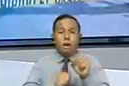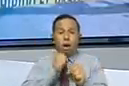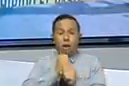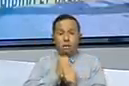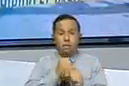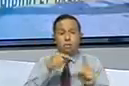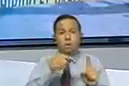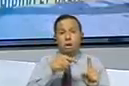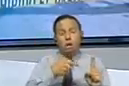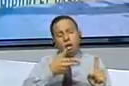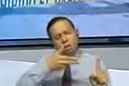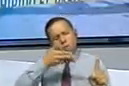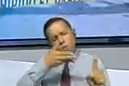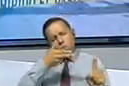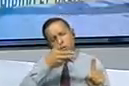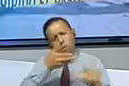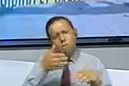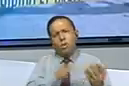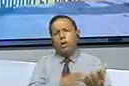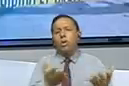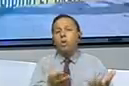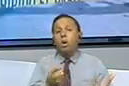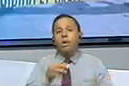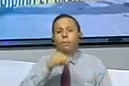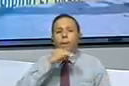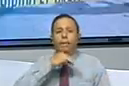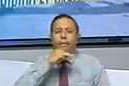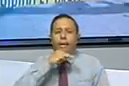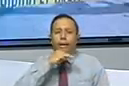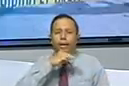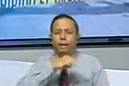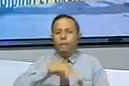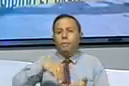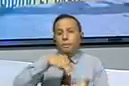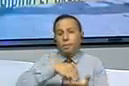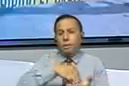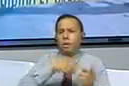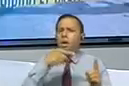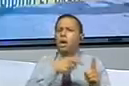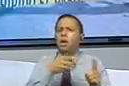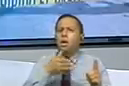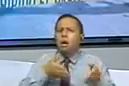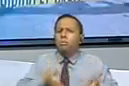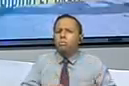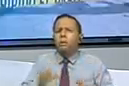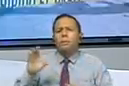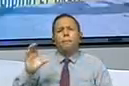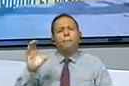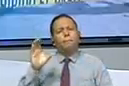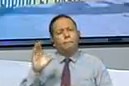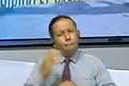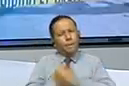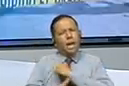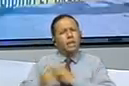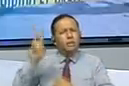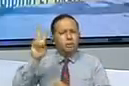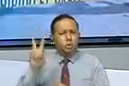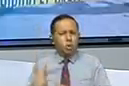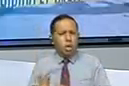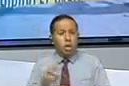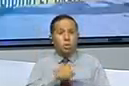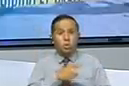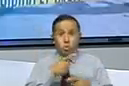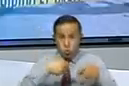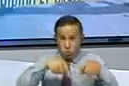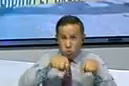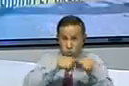tiros en Manta, provincia de Manabí. La víctima, de nacionalidad venezolana, recibió 3 disparos por la espalda. Su pareja, conocido con el alias